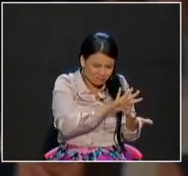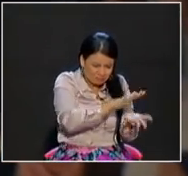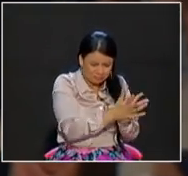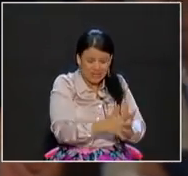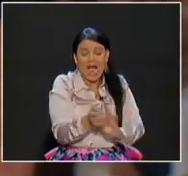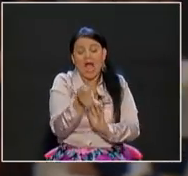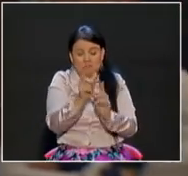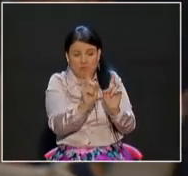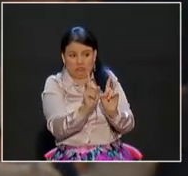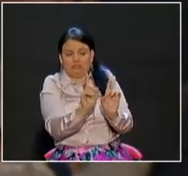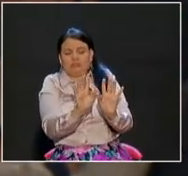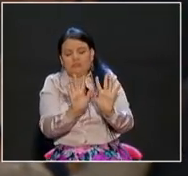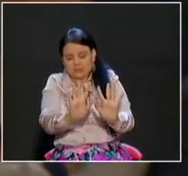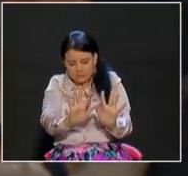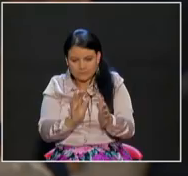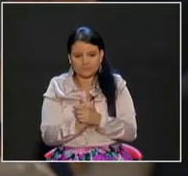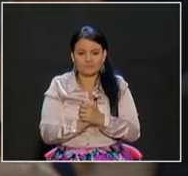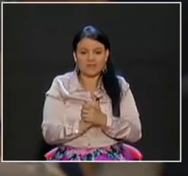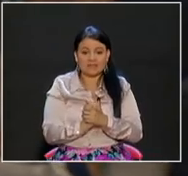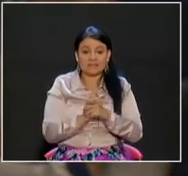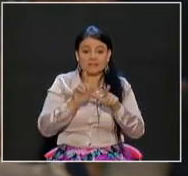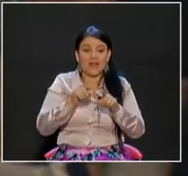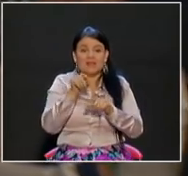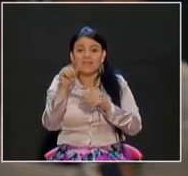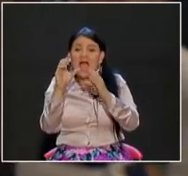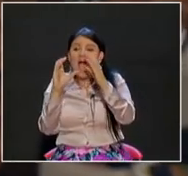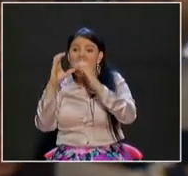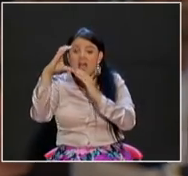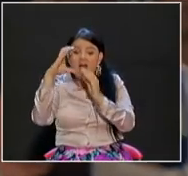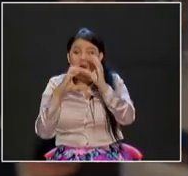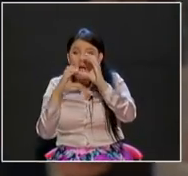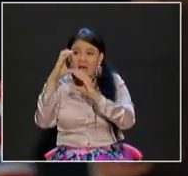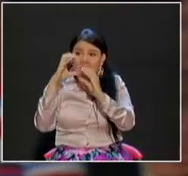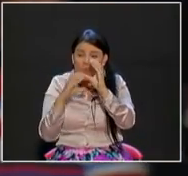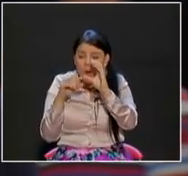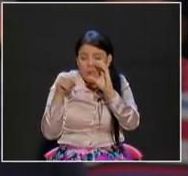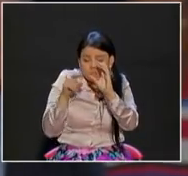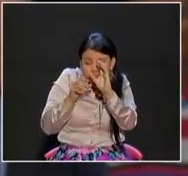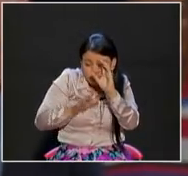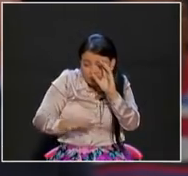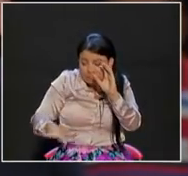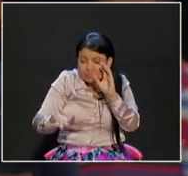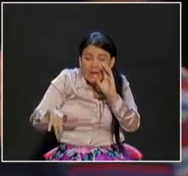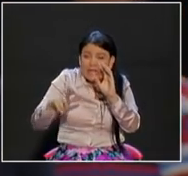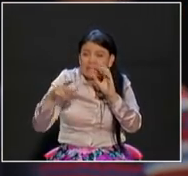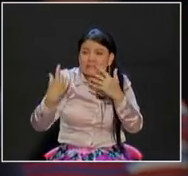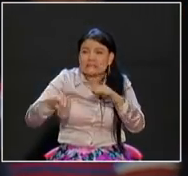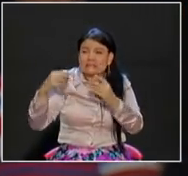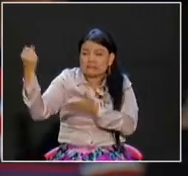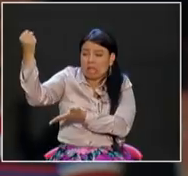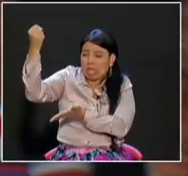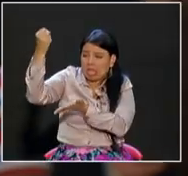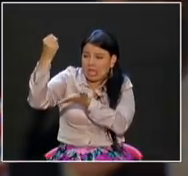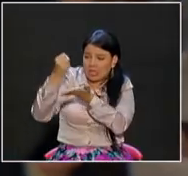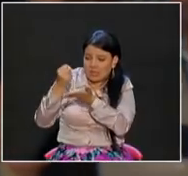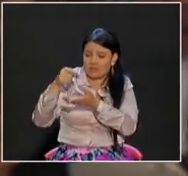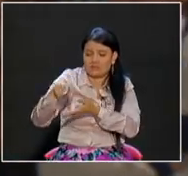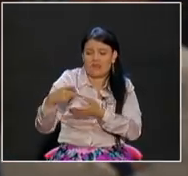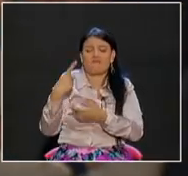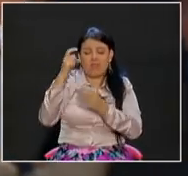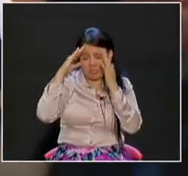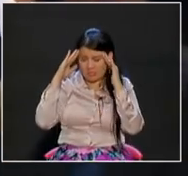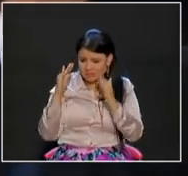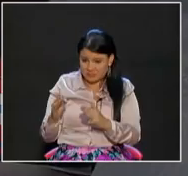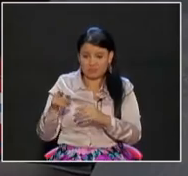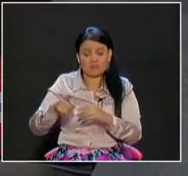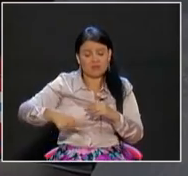las inversiones en el bajo cauca se vieran perjudicado un territorio con muchísima desigualdad con muchísima falta de oportunidades que hay